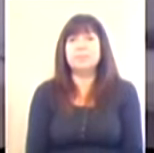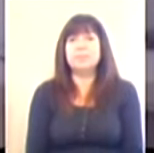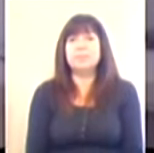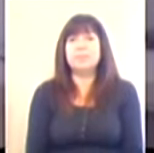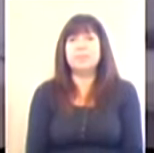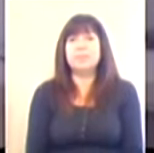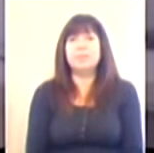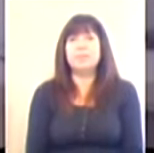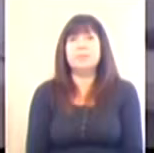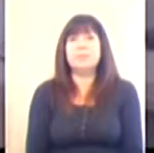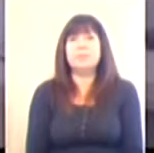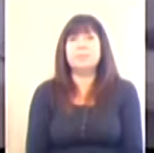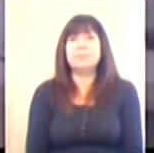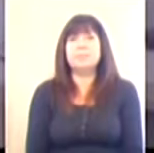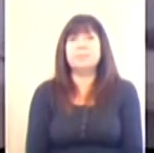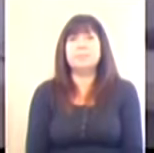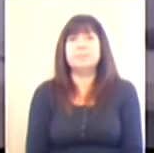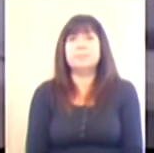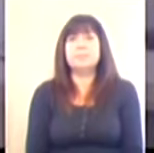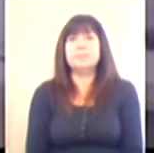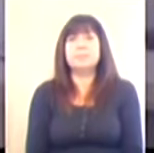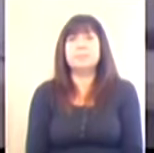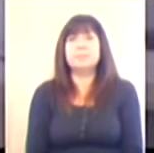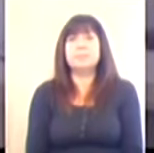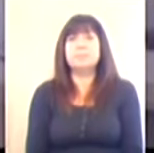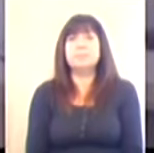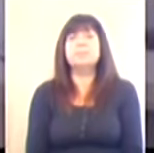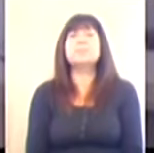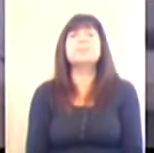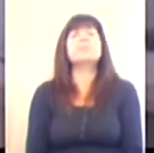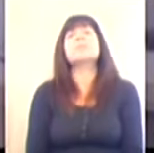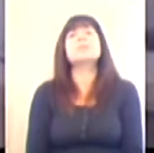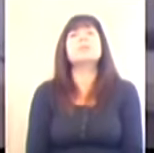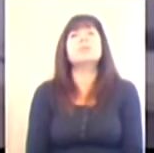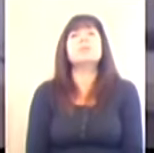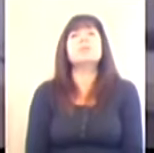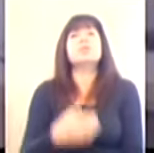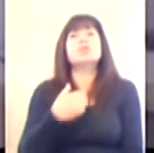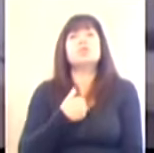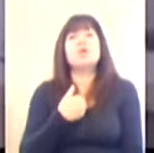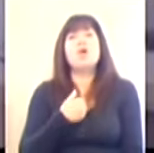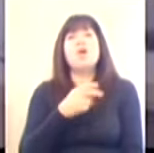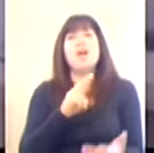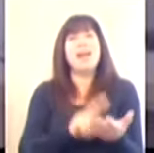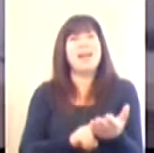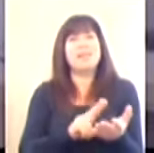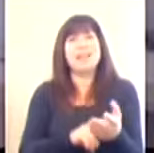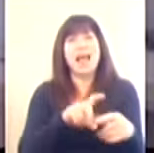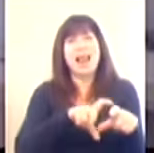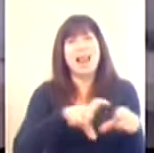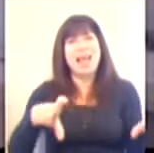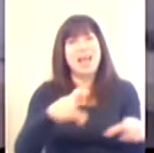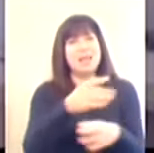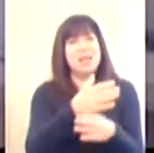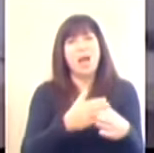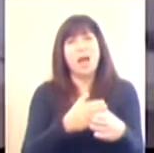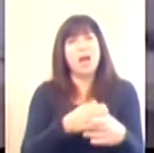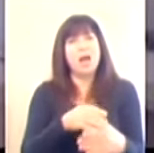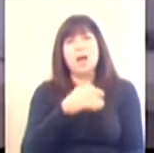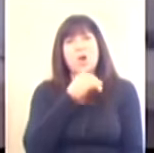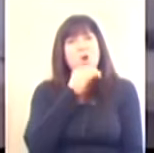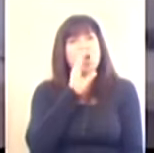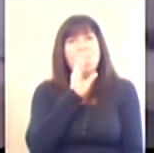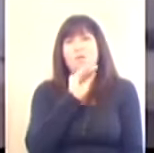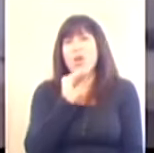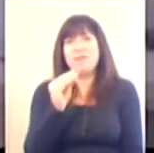Yo puedo complementar. Ah, dale, ahí está Mónica, sí. No, yo en realidad de leña no he aprendido a no hablar de lo que no sé, entonces no voy a decir